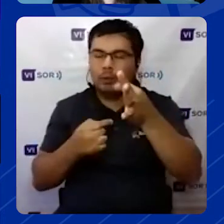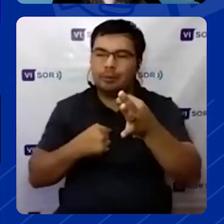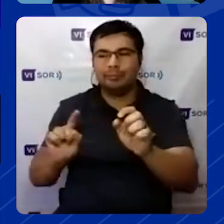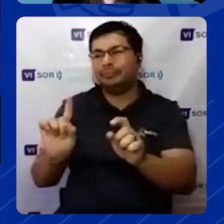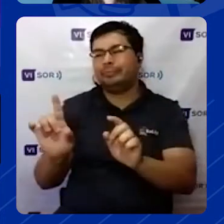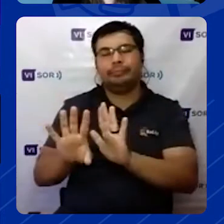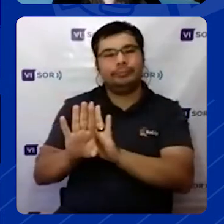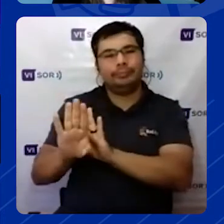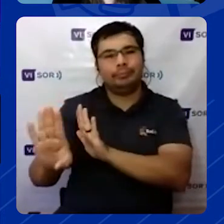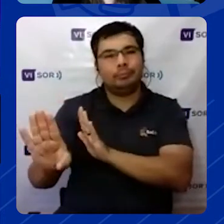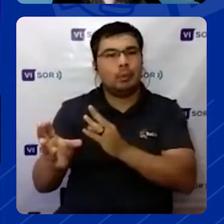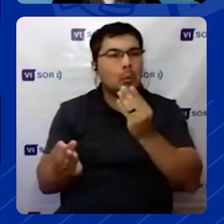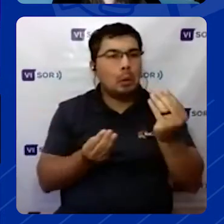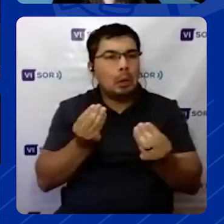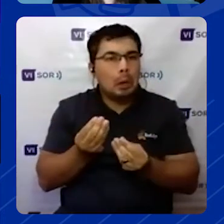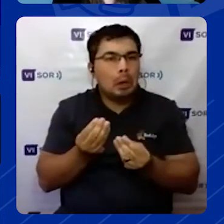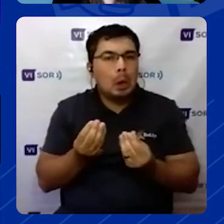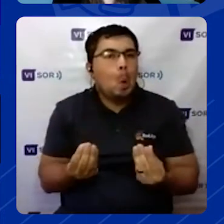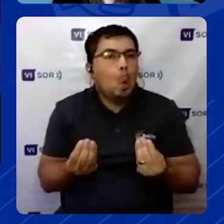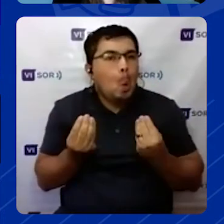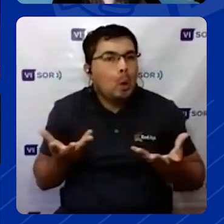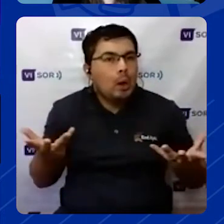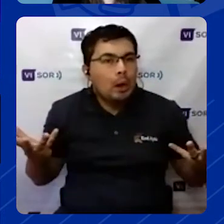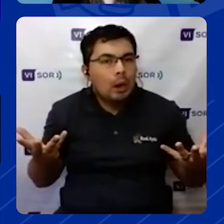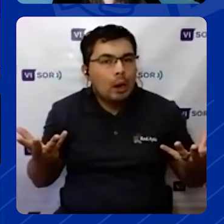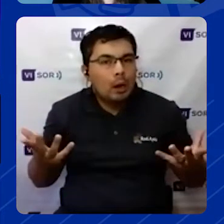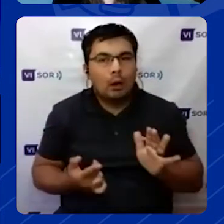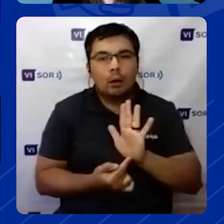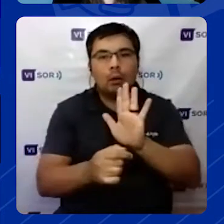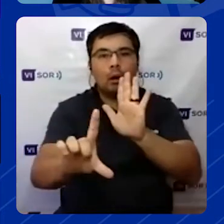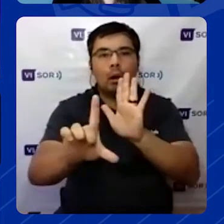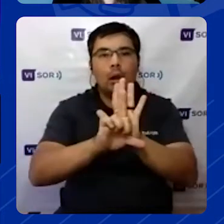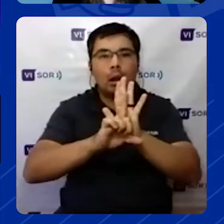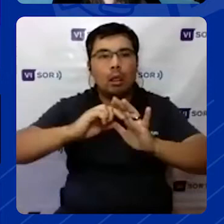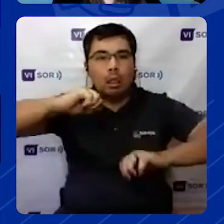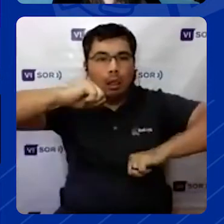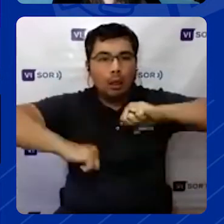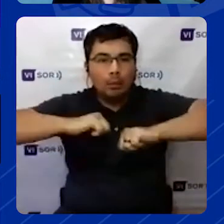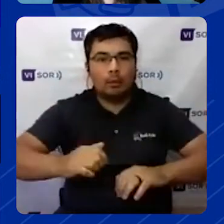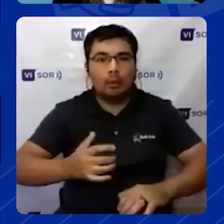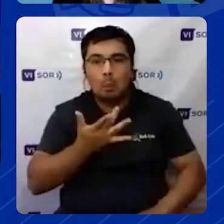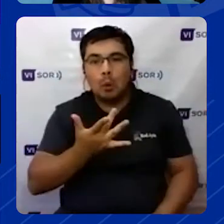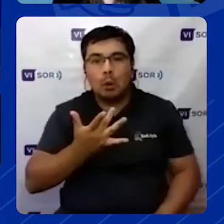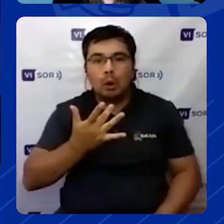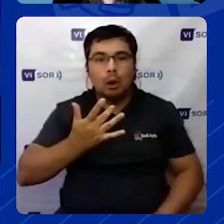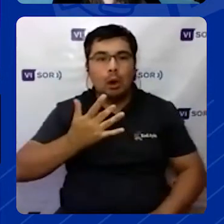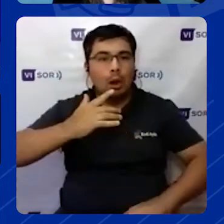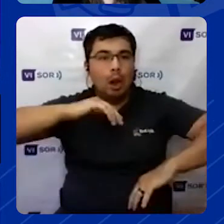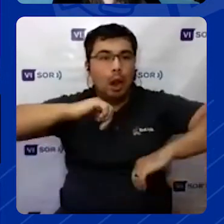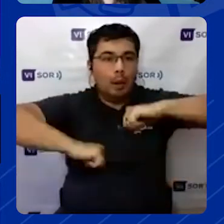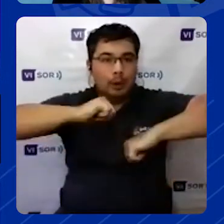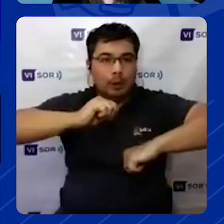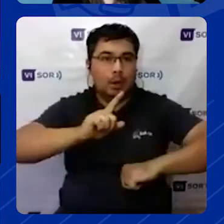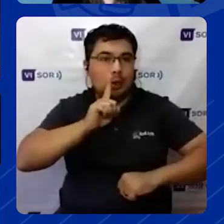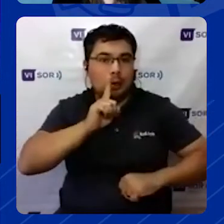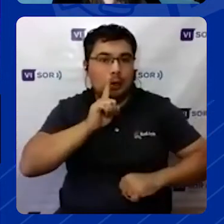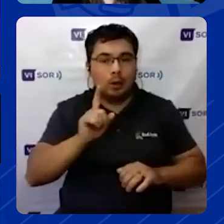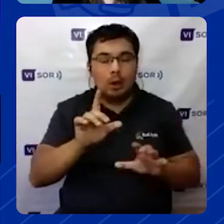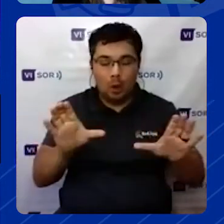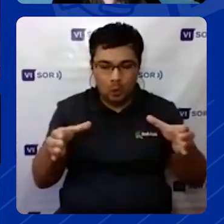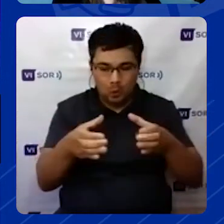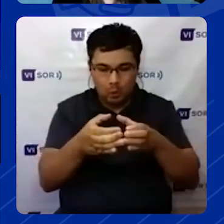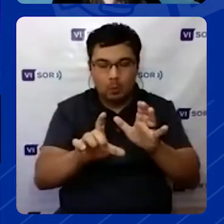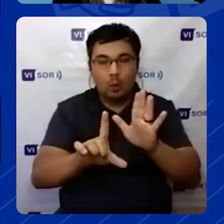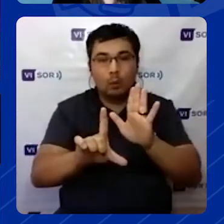Ninguna. Porque las empresas, cuando lean esa ley, tienen sus equipos jurídicos. No necesitan la lectura fácil. Es